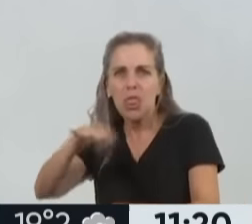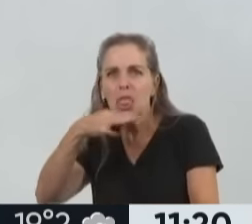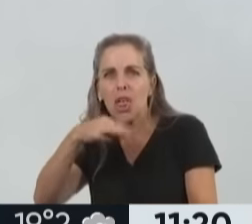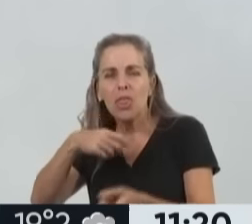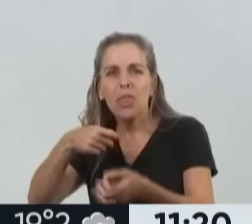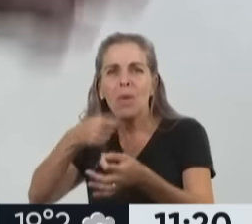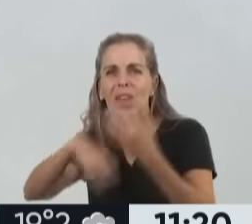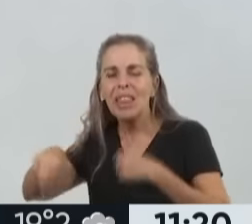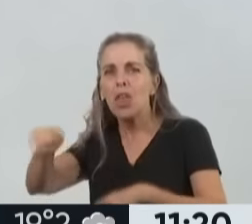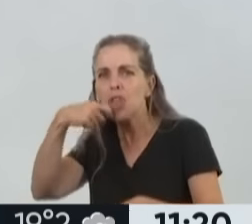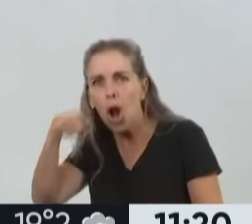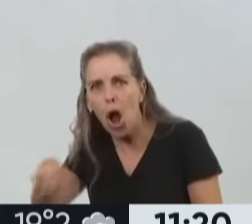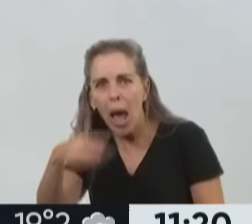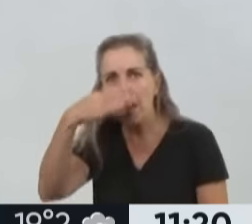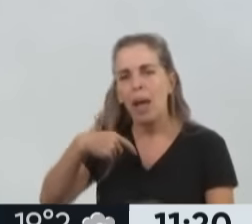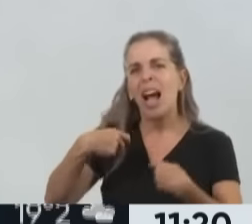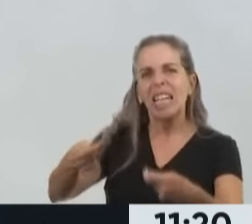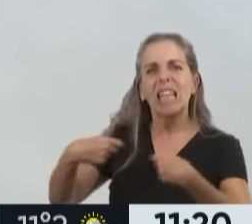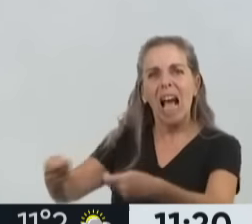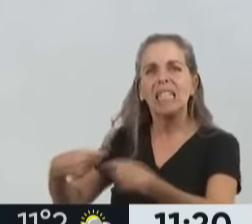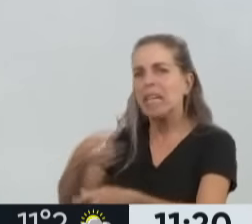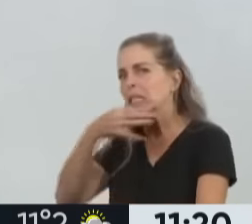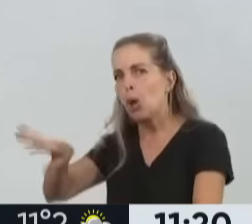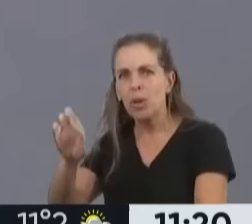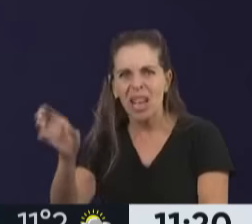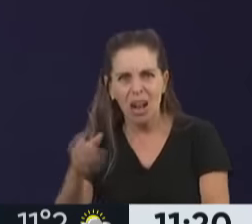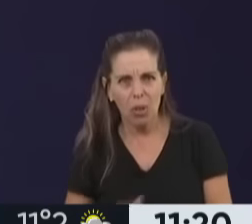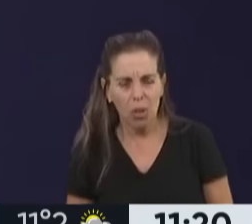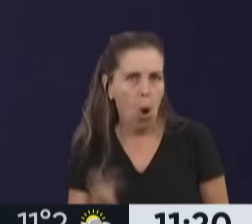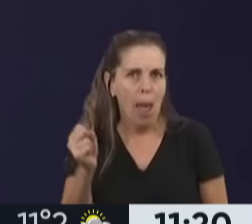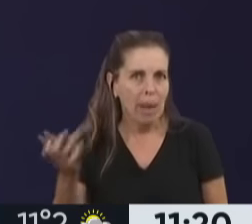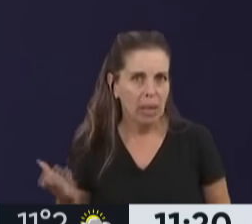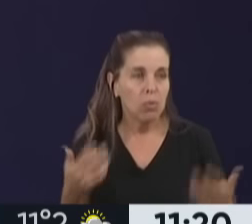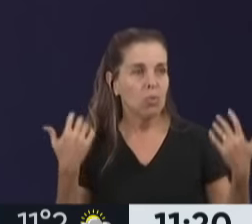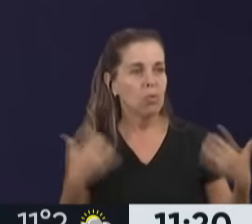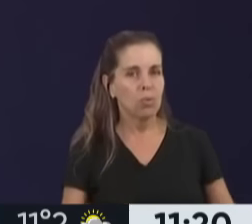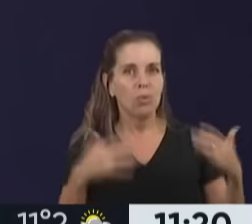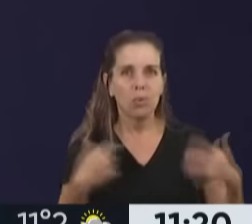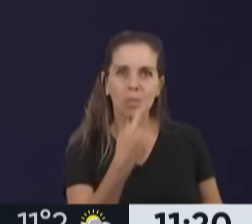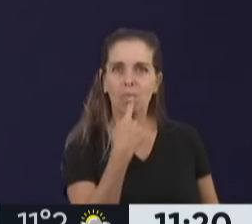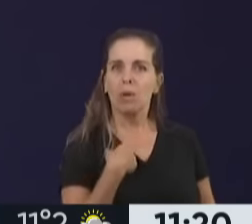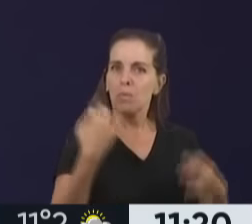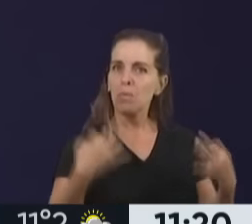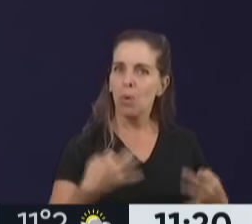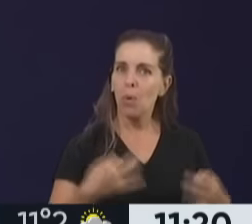fácil como gastar sin ningún tipo de declaración el dinero Gracias Wow qué buena